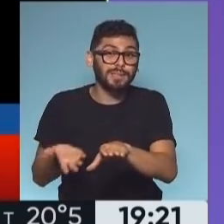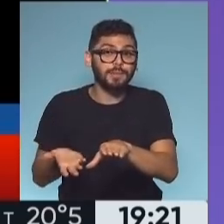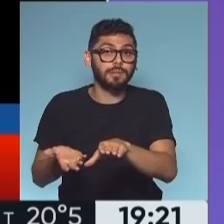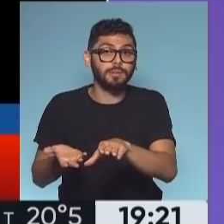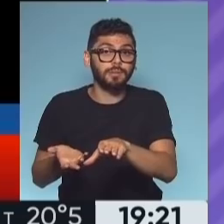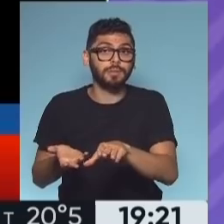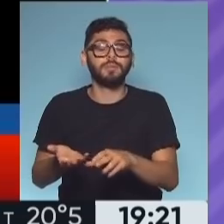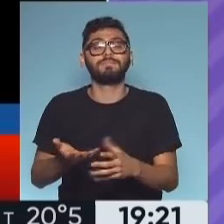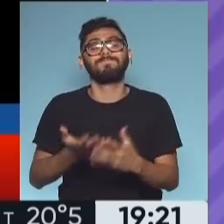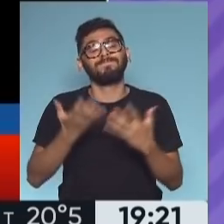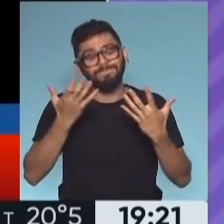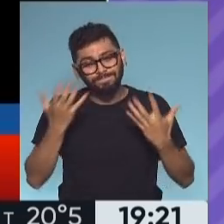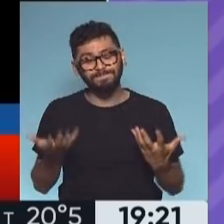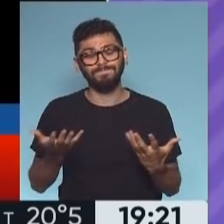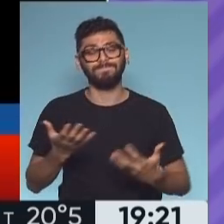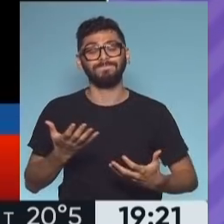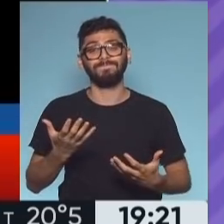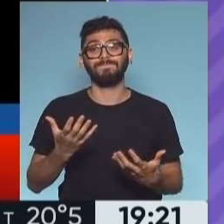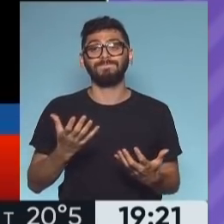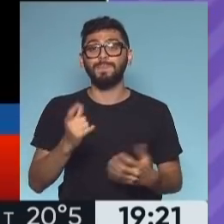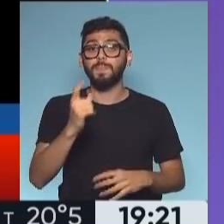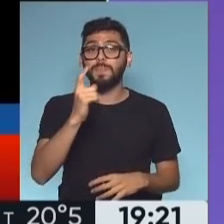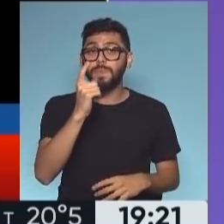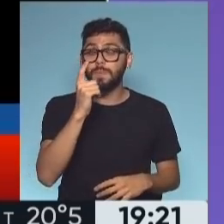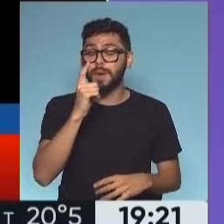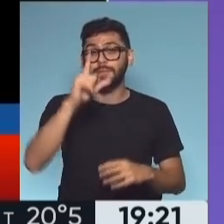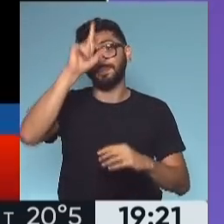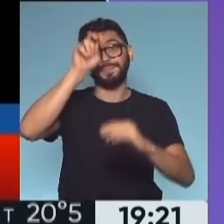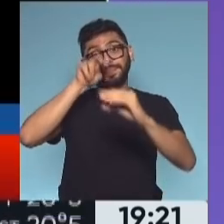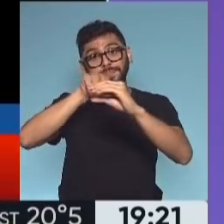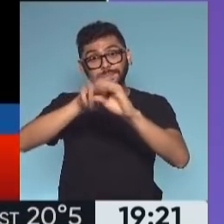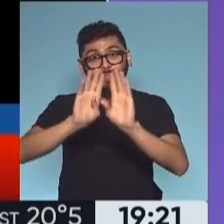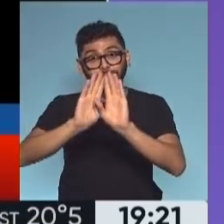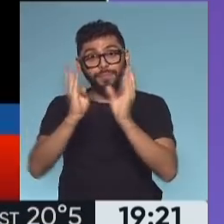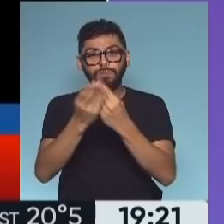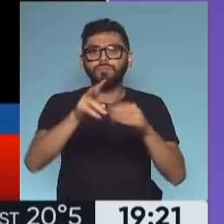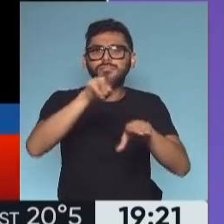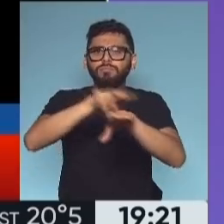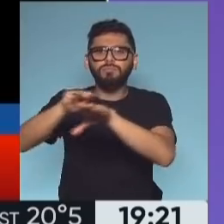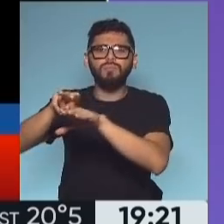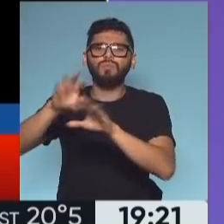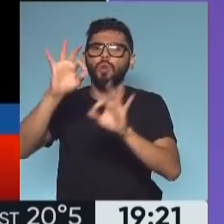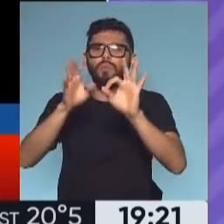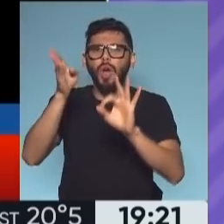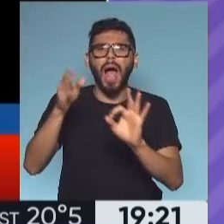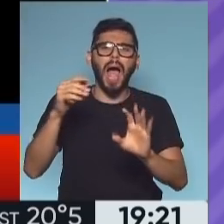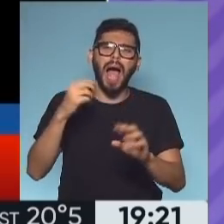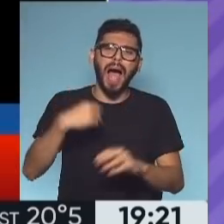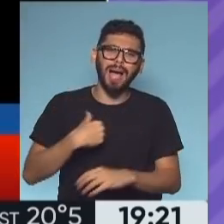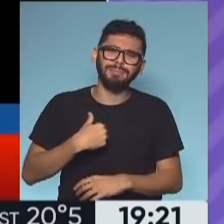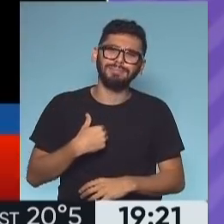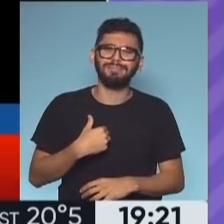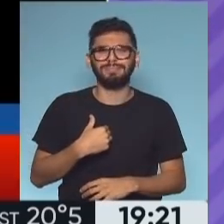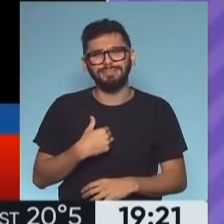Y me parece que la ocupación de la terapia intensiva, a mí la verdad que me irrita un poco poner